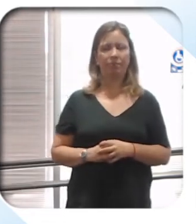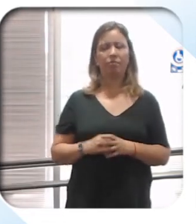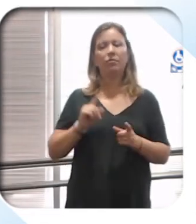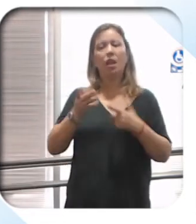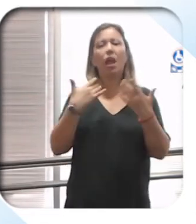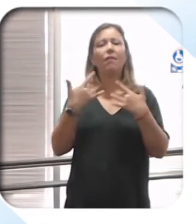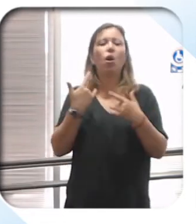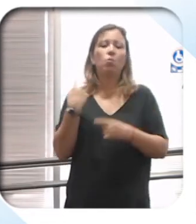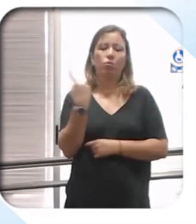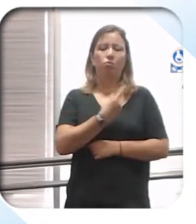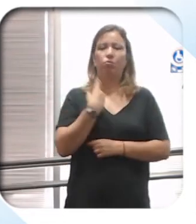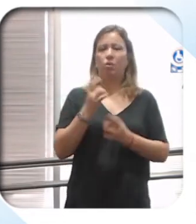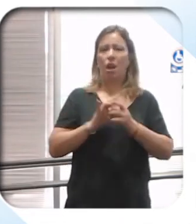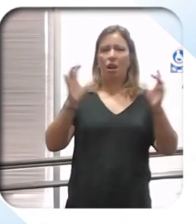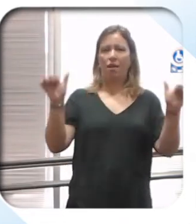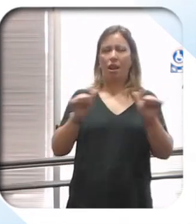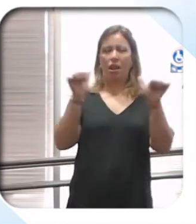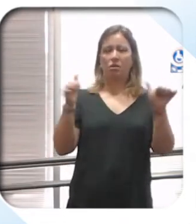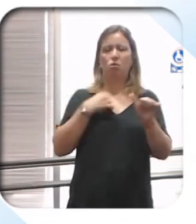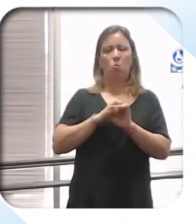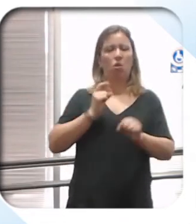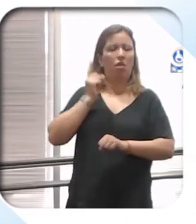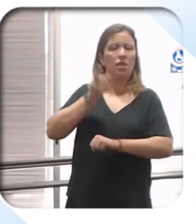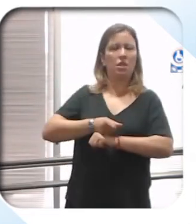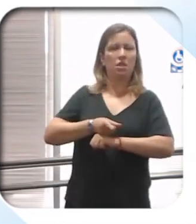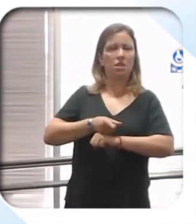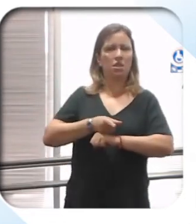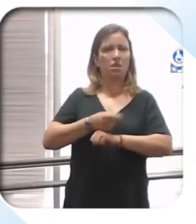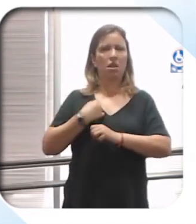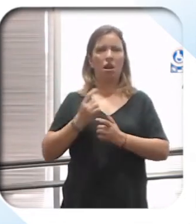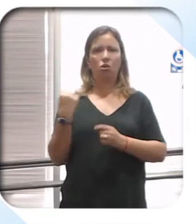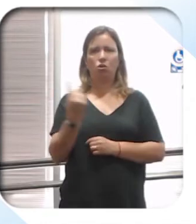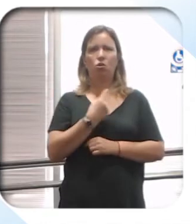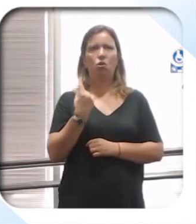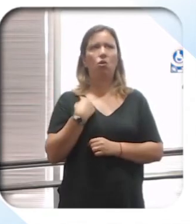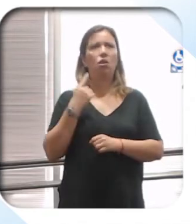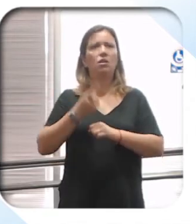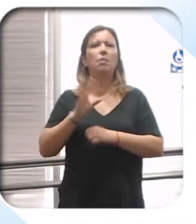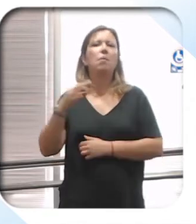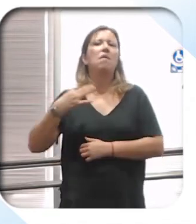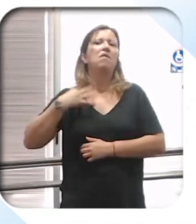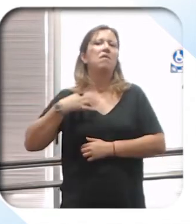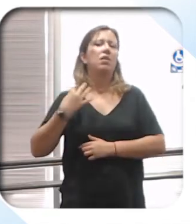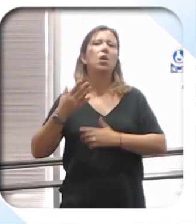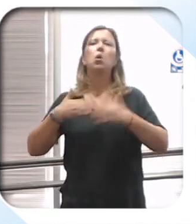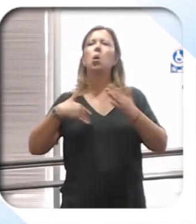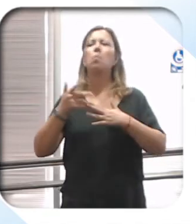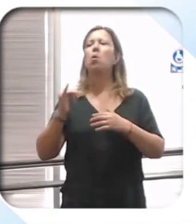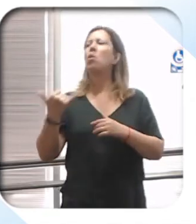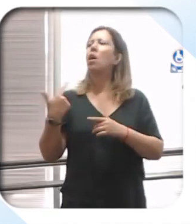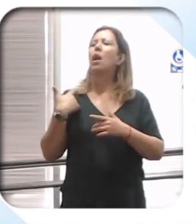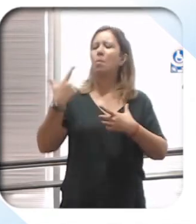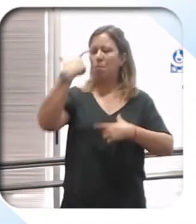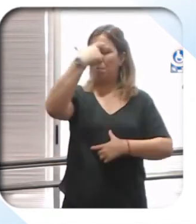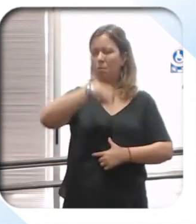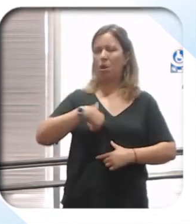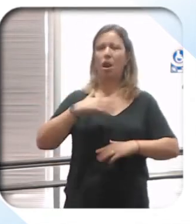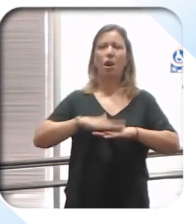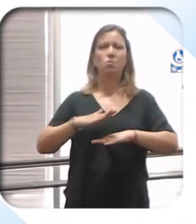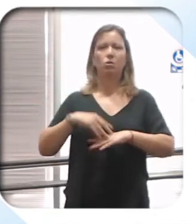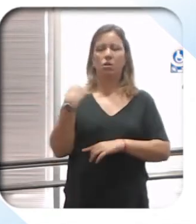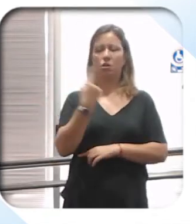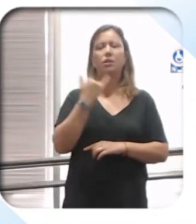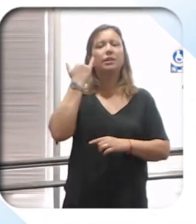Hablar de autonomía, que es esta capacidad de decidir, de tomar decisiones en mi vida, de lo que respecta a mi vida, a mi cuerpo y a mi